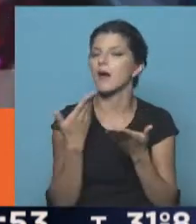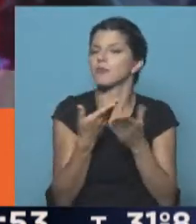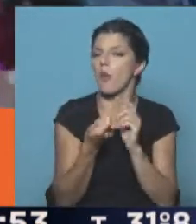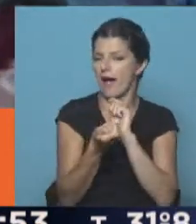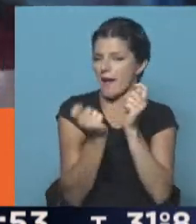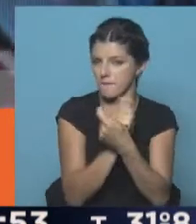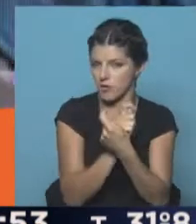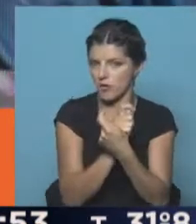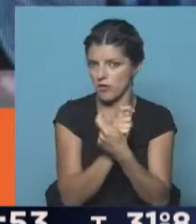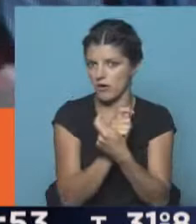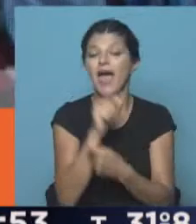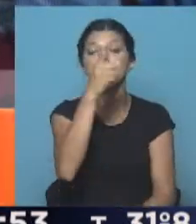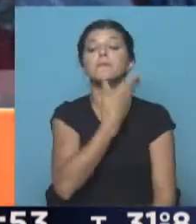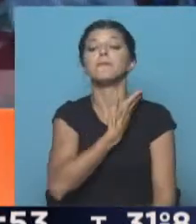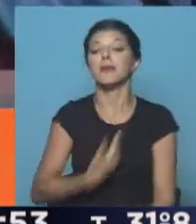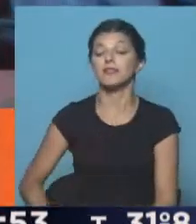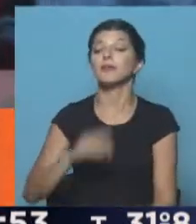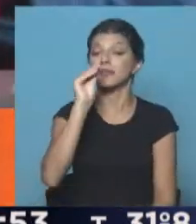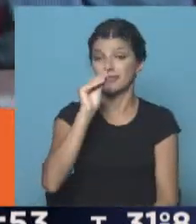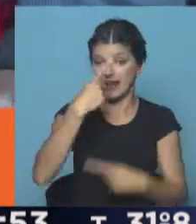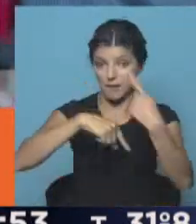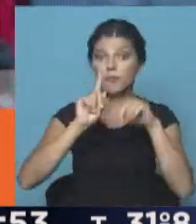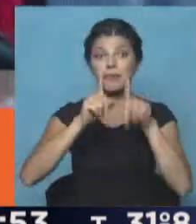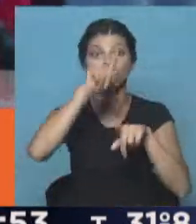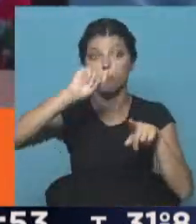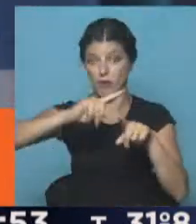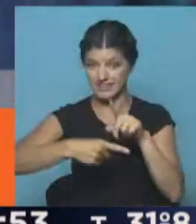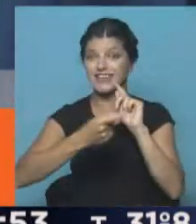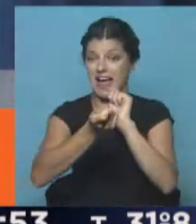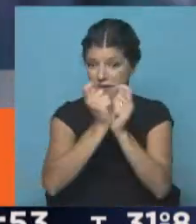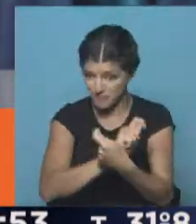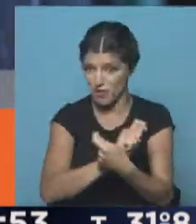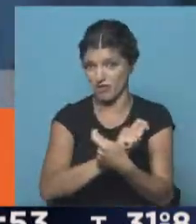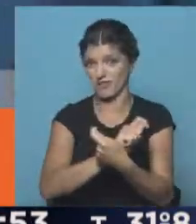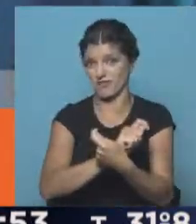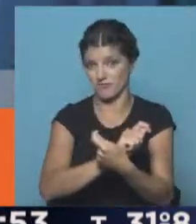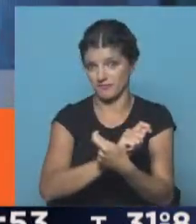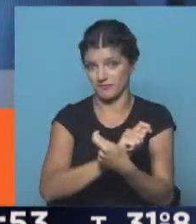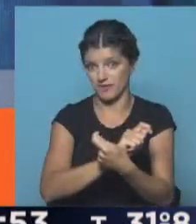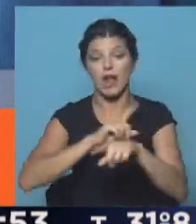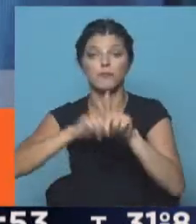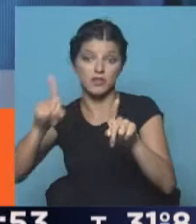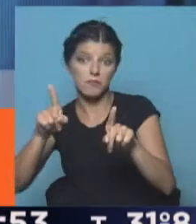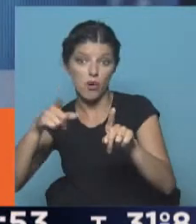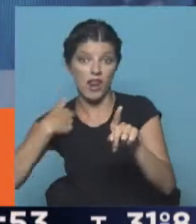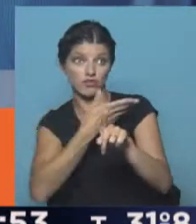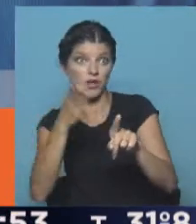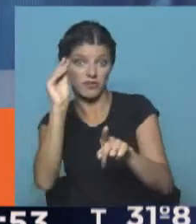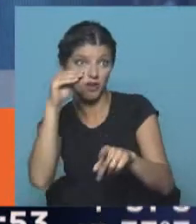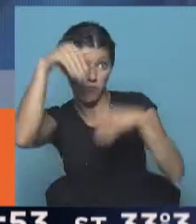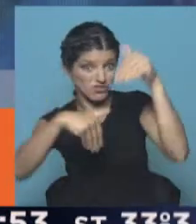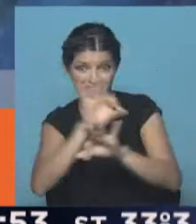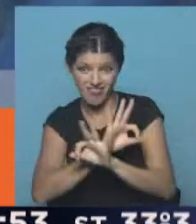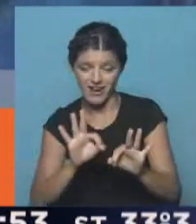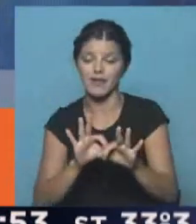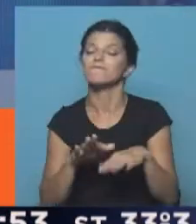solo en Brasil, no solo cambió el presidente, cambió la orientación política del gobierno, también en materia de política exterior, sin que los brasileños lo hayan votado, digamos. Entonces, parece que hay